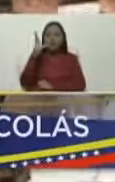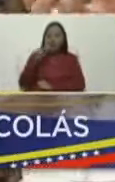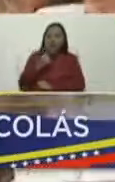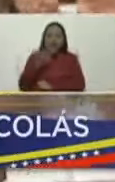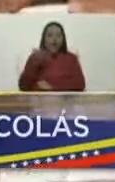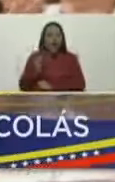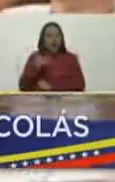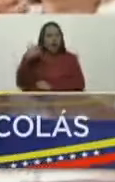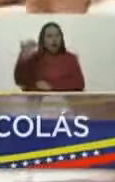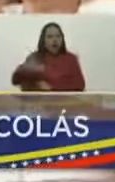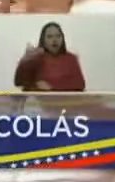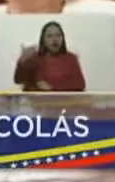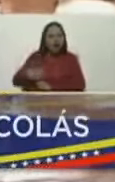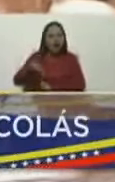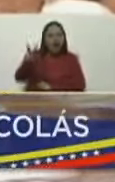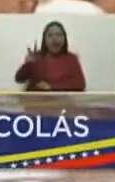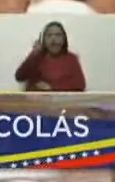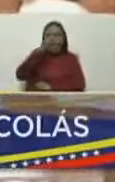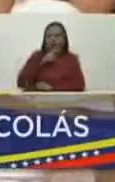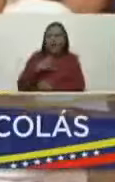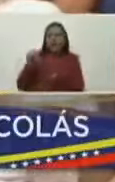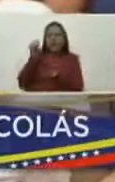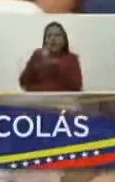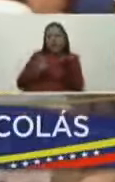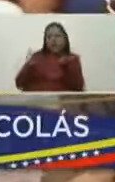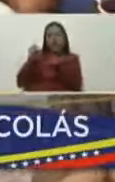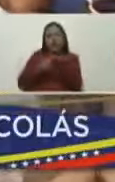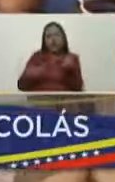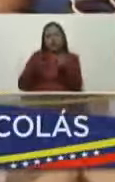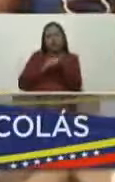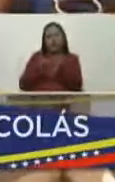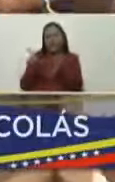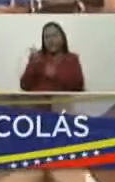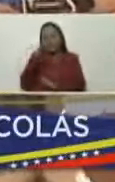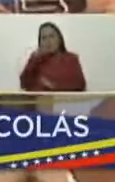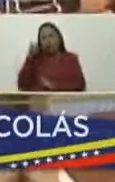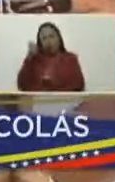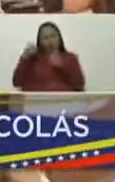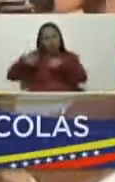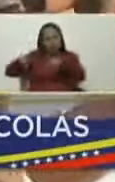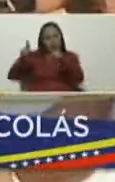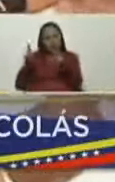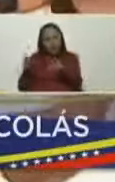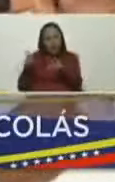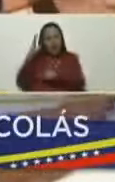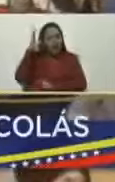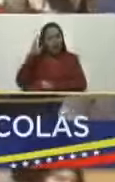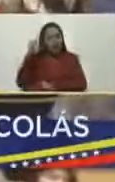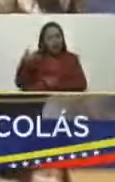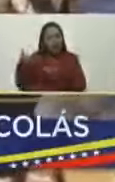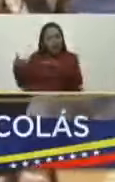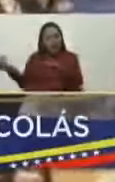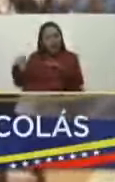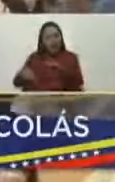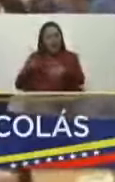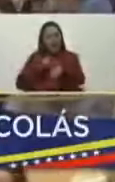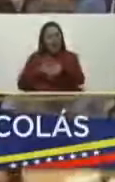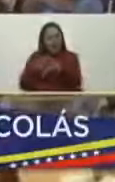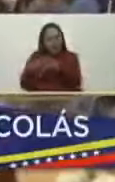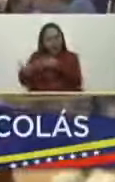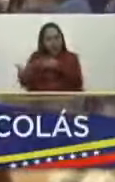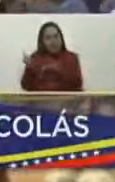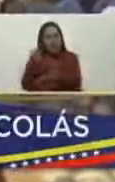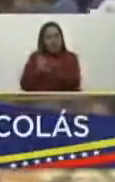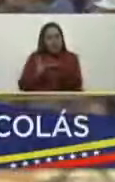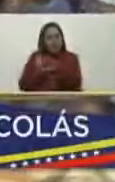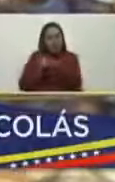estar cada 2 años registrándose, sino que usted tenga la posibilidad, la facultad de darle mayor extensión a la